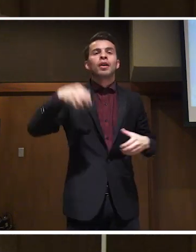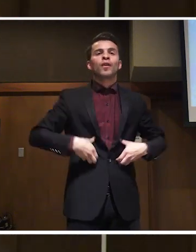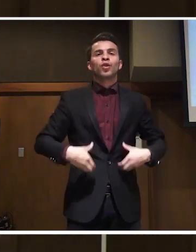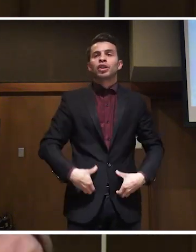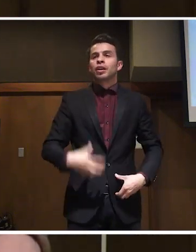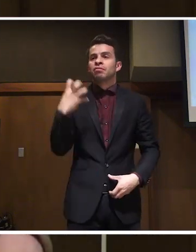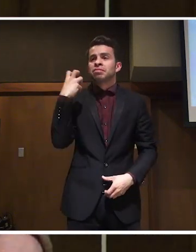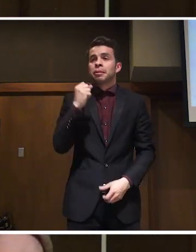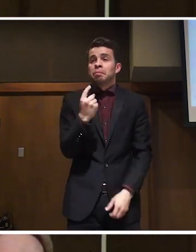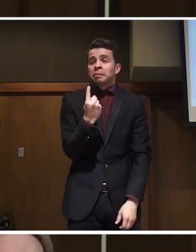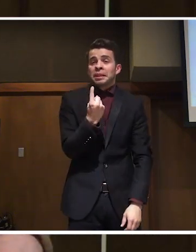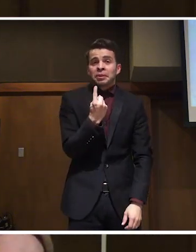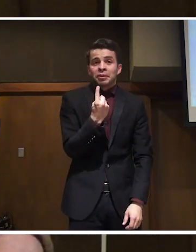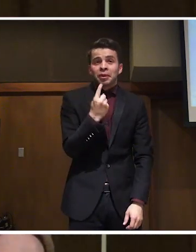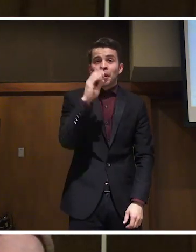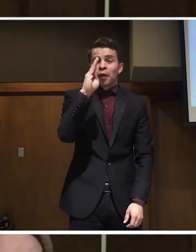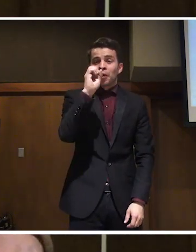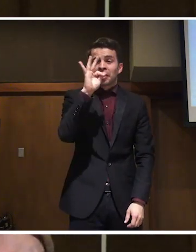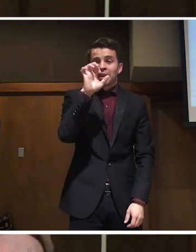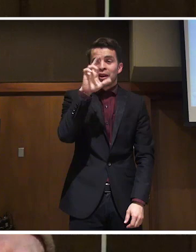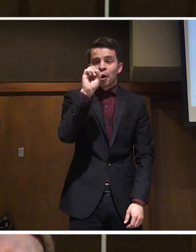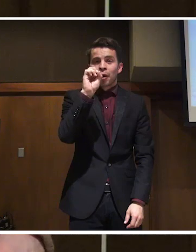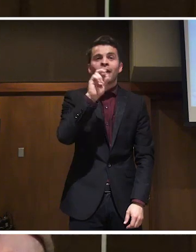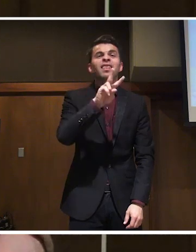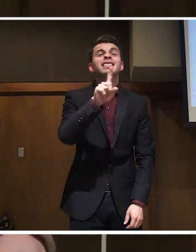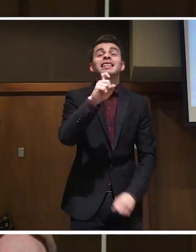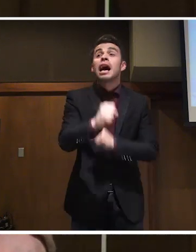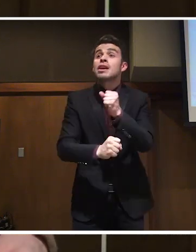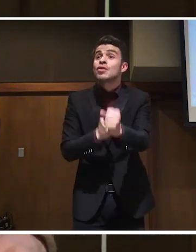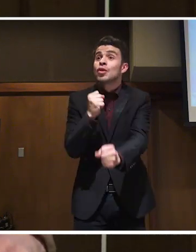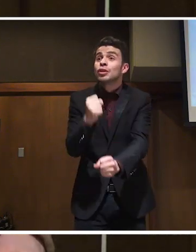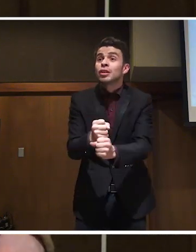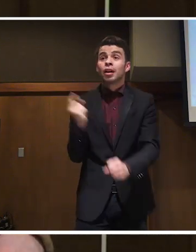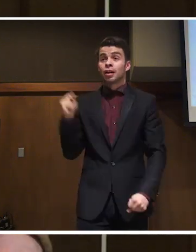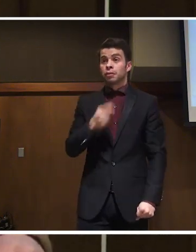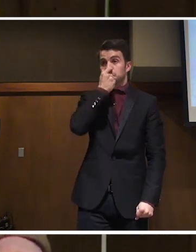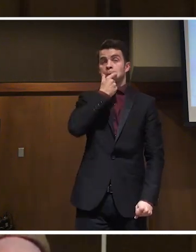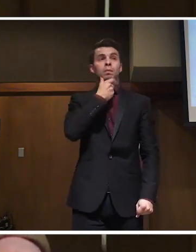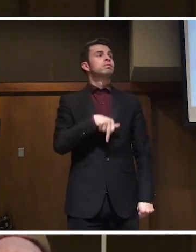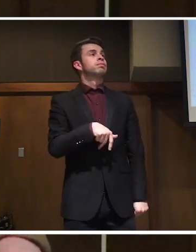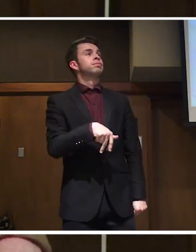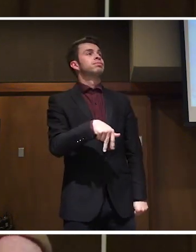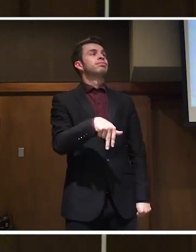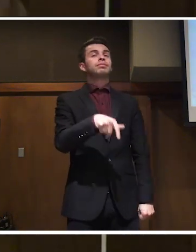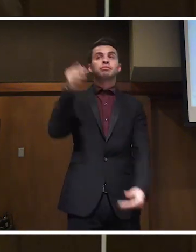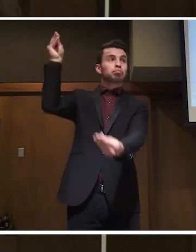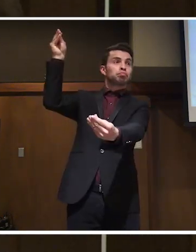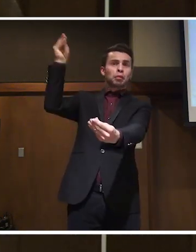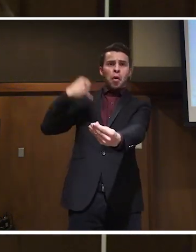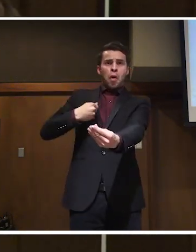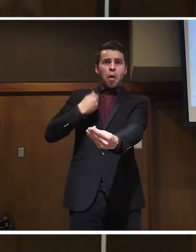y tantos años, que expuso allí su mandolina, y el banco decidió comprarla.